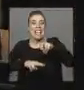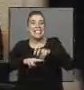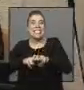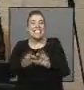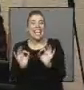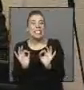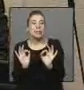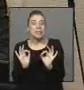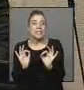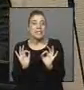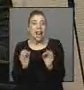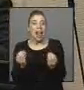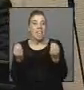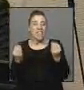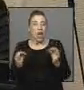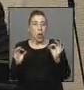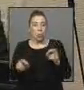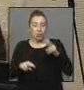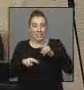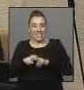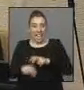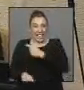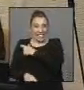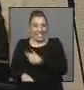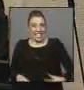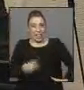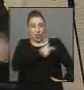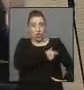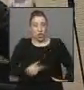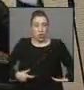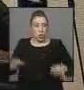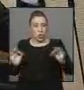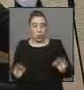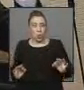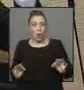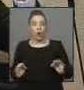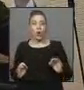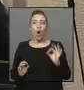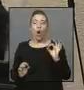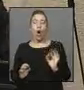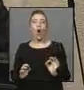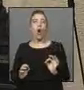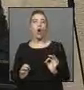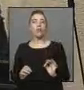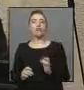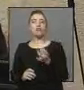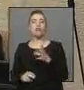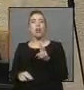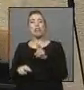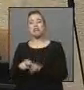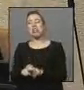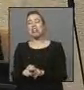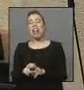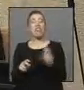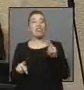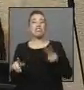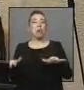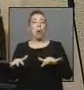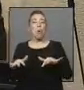convenientemente ajustada o estar simplemente sentado en el asiento trasero,